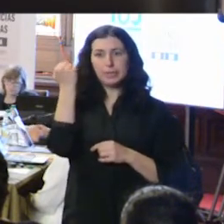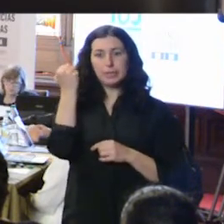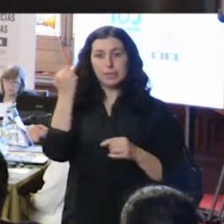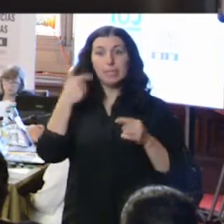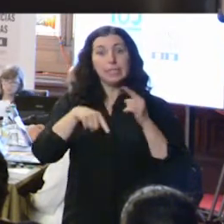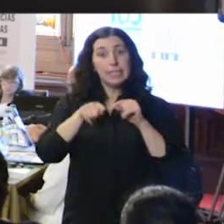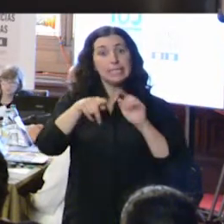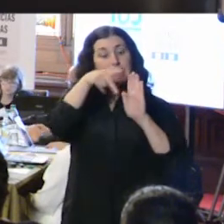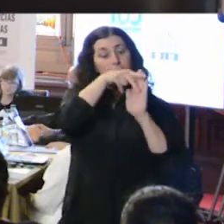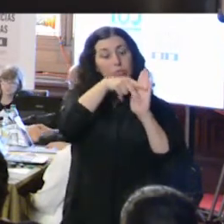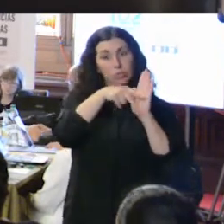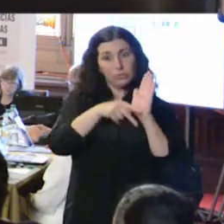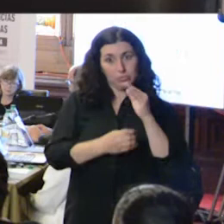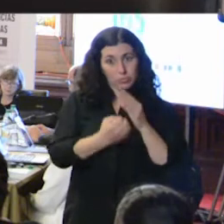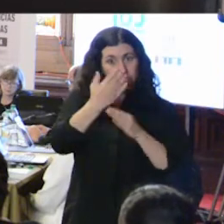esa normativa